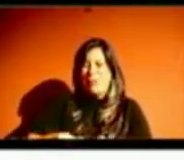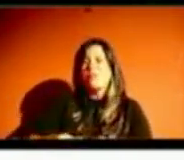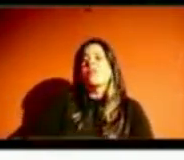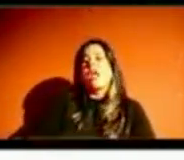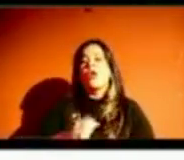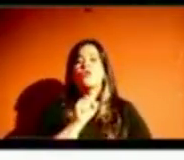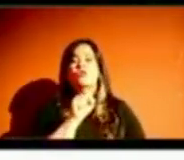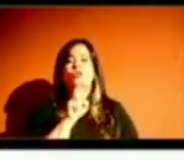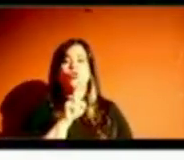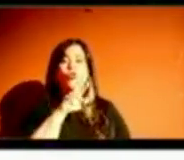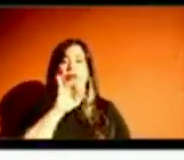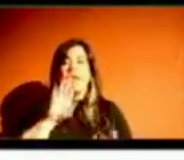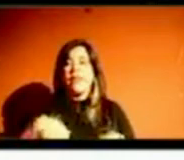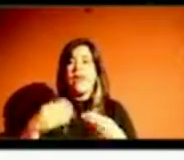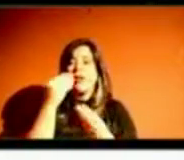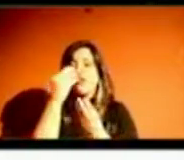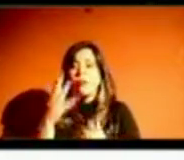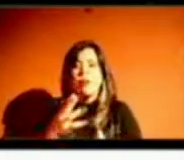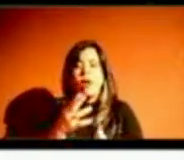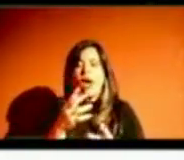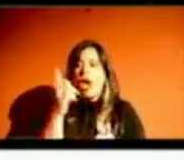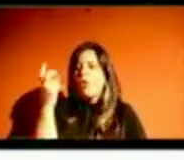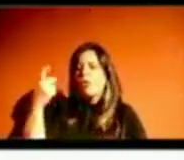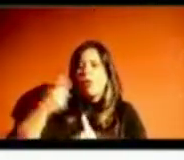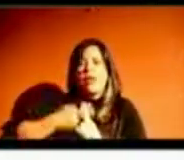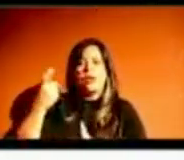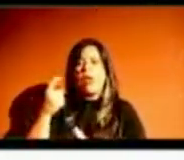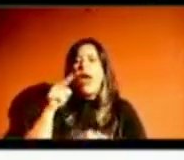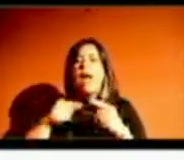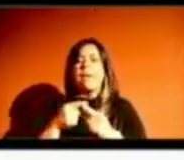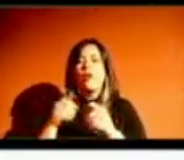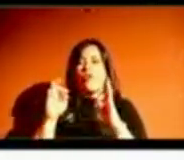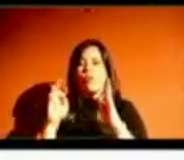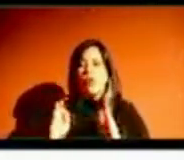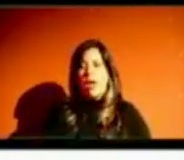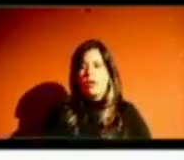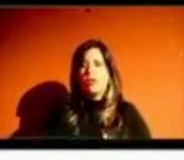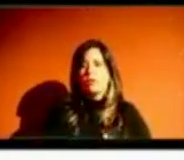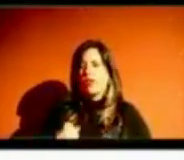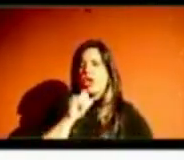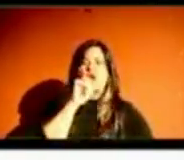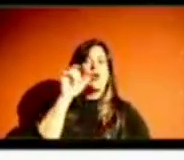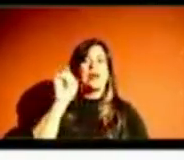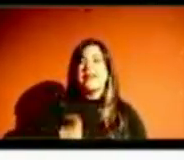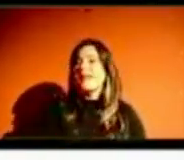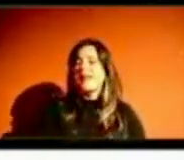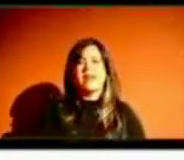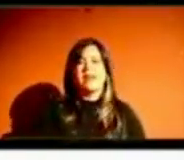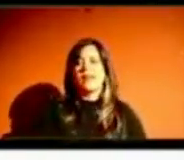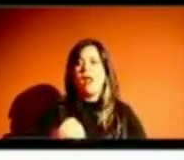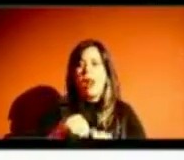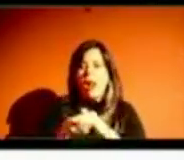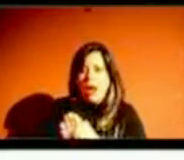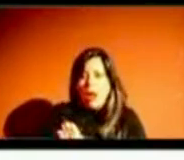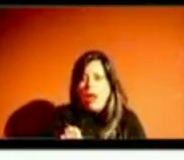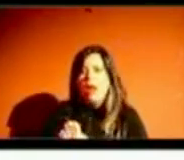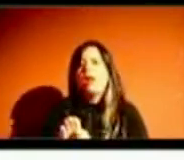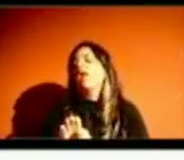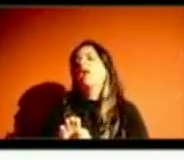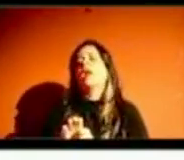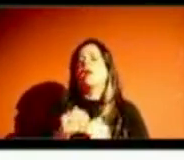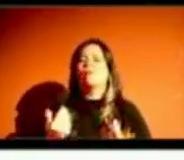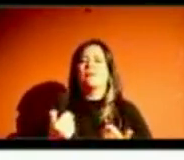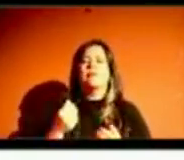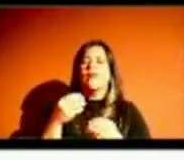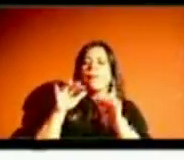le trae la información automáticamente del formulario. Así que usted no tendrá que ingresar esa